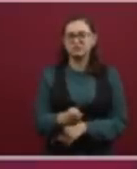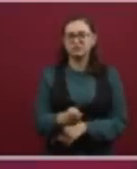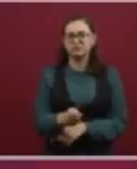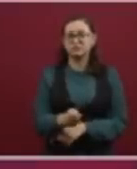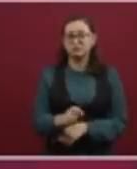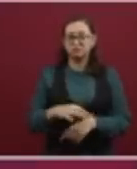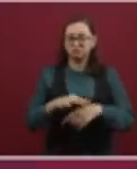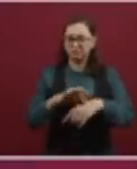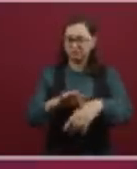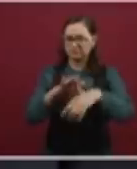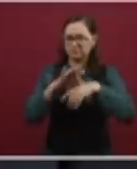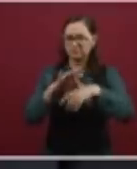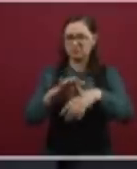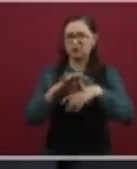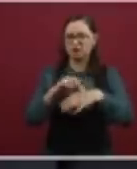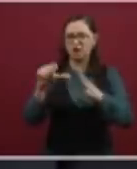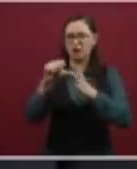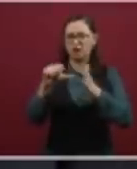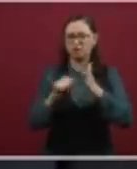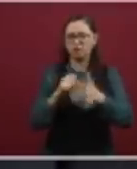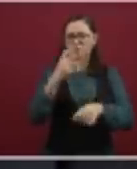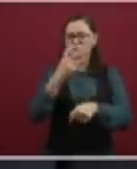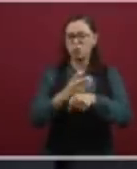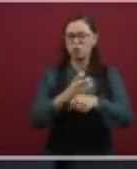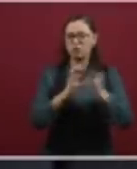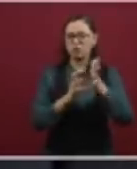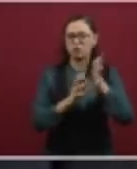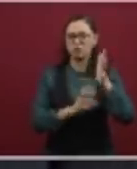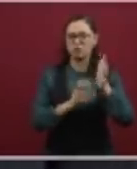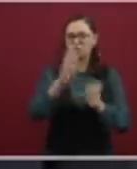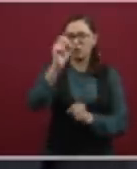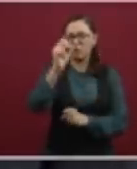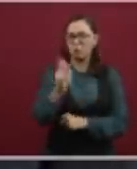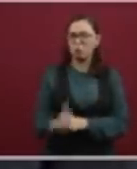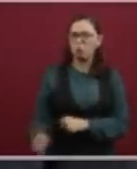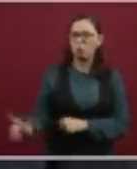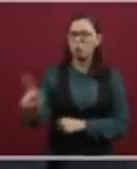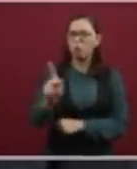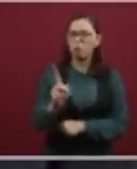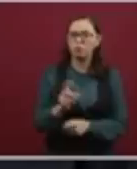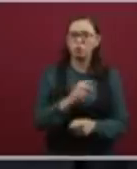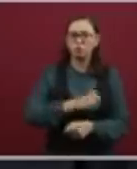realidad el artículo cuarto de la Constitución, el derecho del pueblo a la salud.